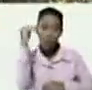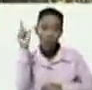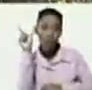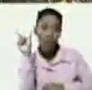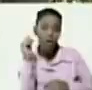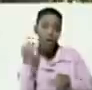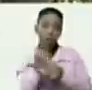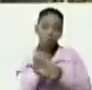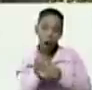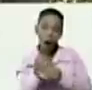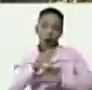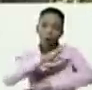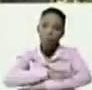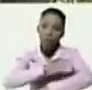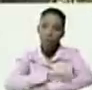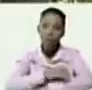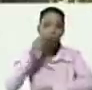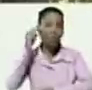de Sucre.